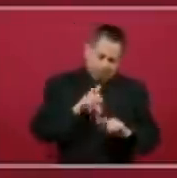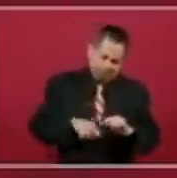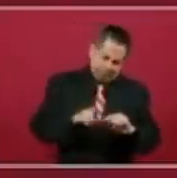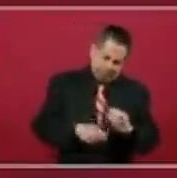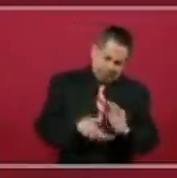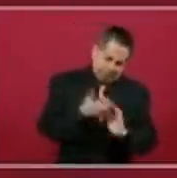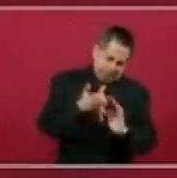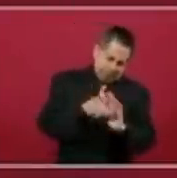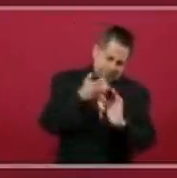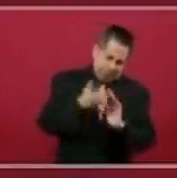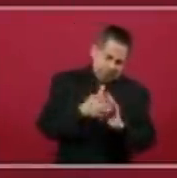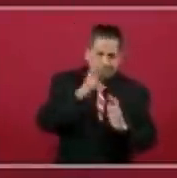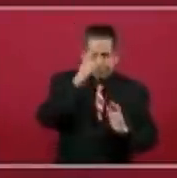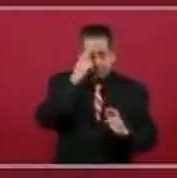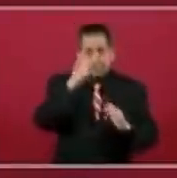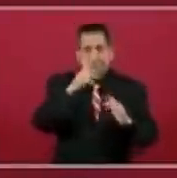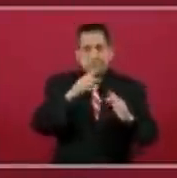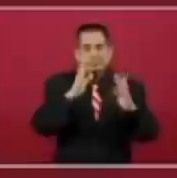de los que quedaron